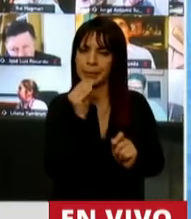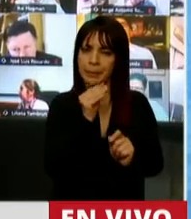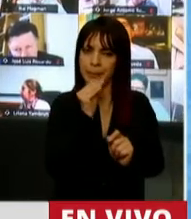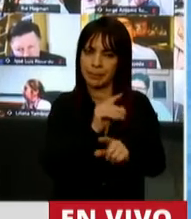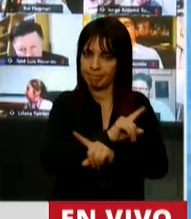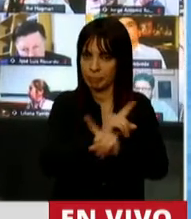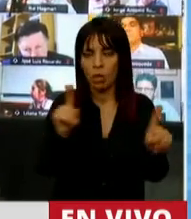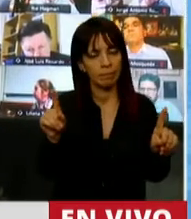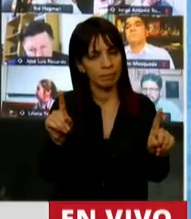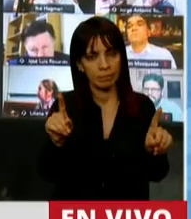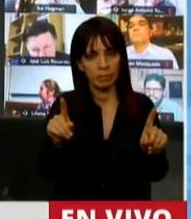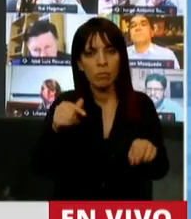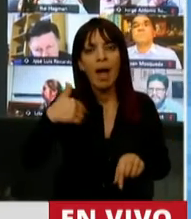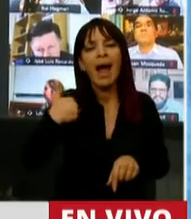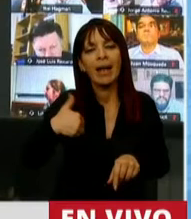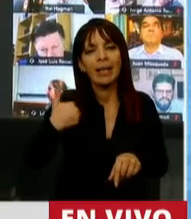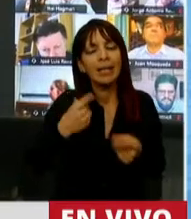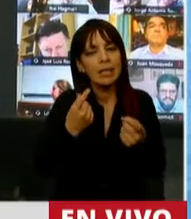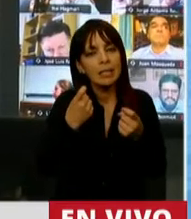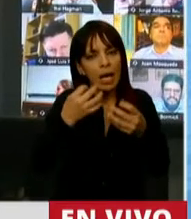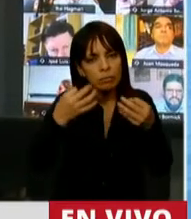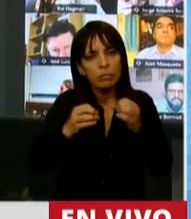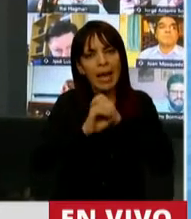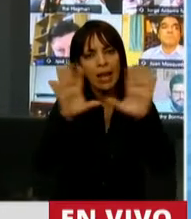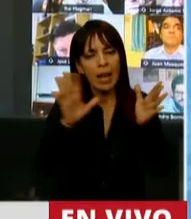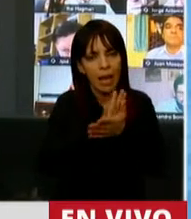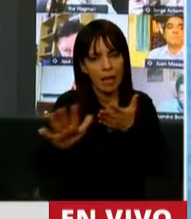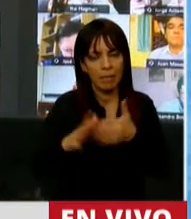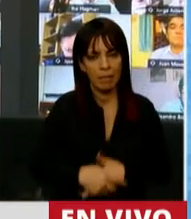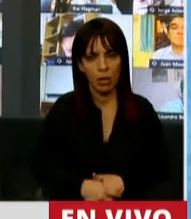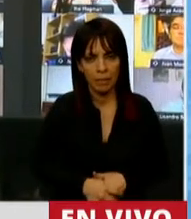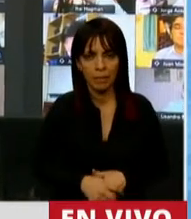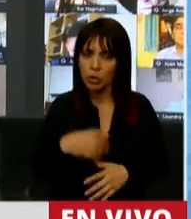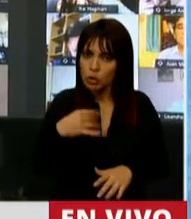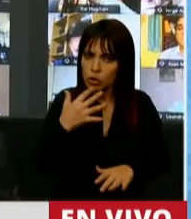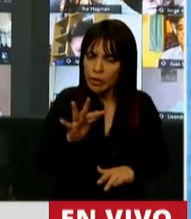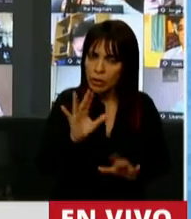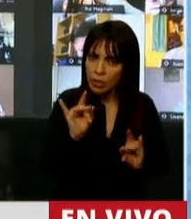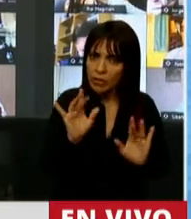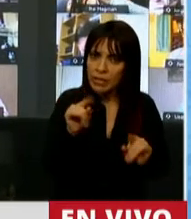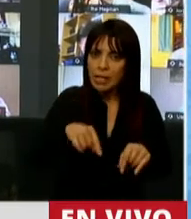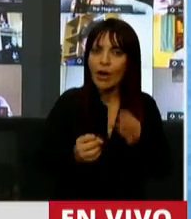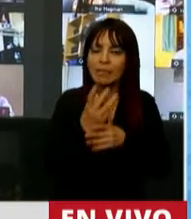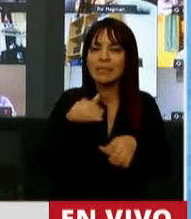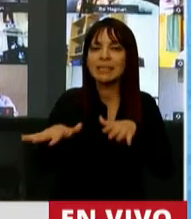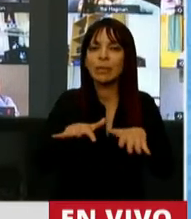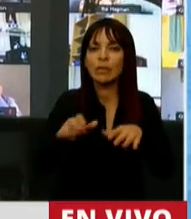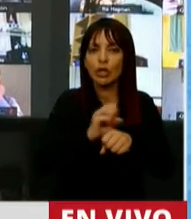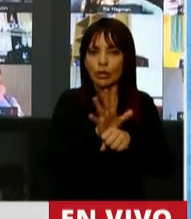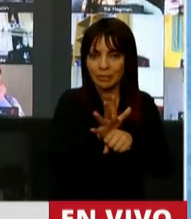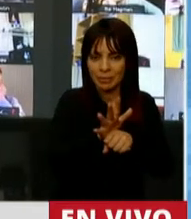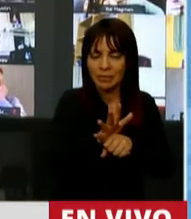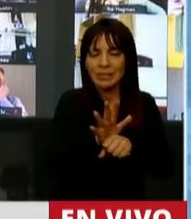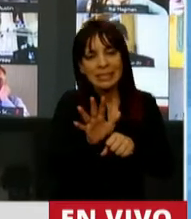La Argentina necesita certezas. Y entiendo que es difícil establecerlas en un contexto de una crisis